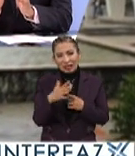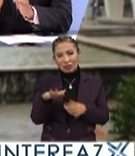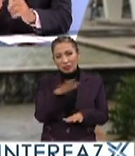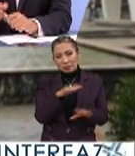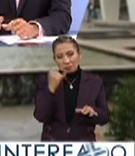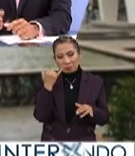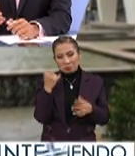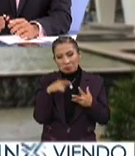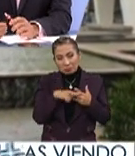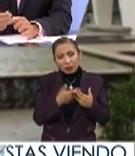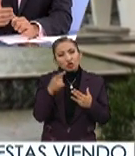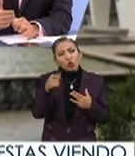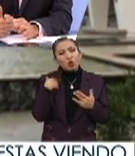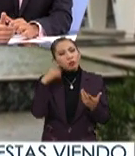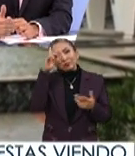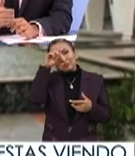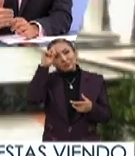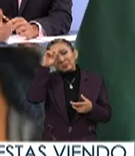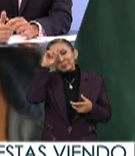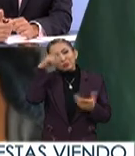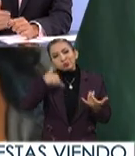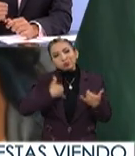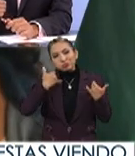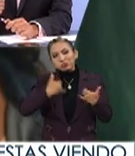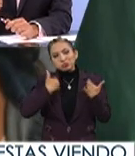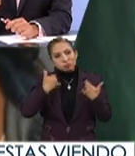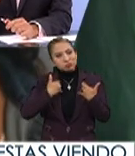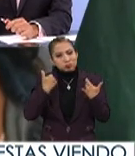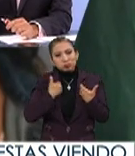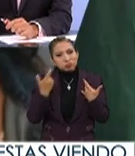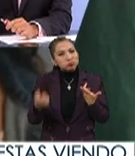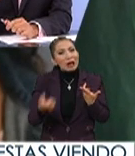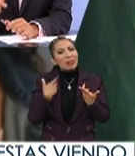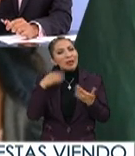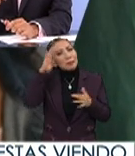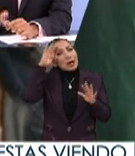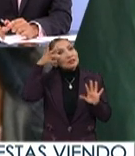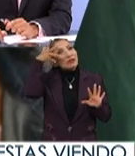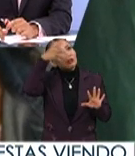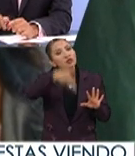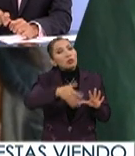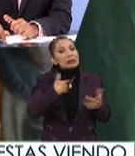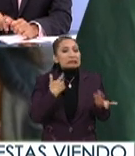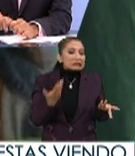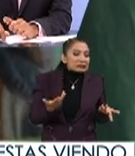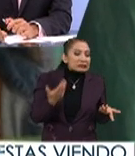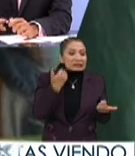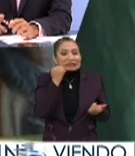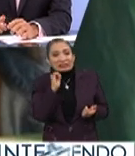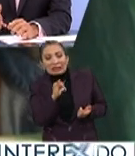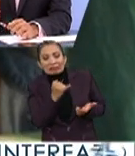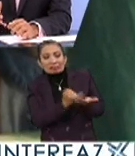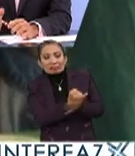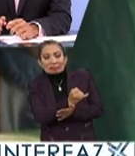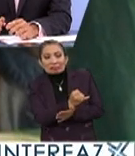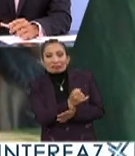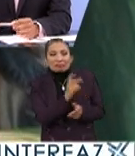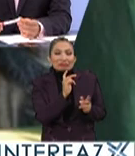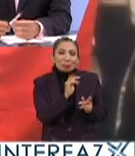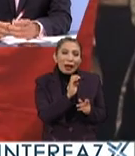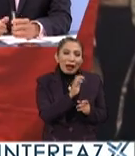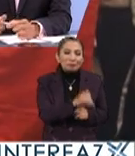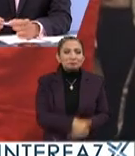circunstancias iniciales, ¿tú qué le recomendarías a los jóvenes que están pensando en estos momentos tomar una decisión como la